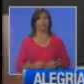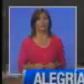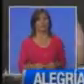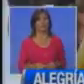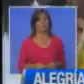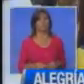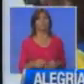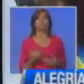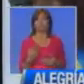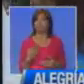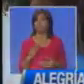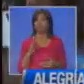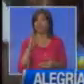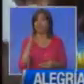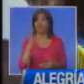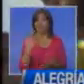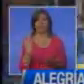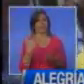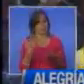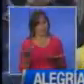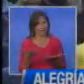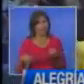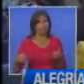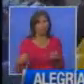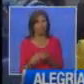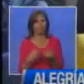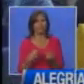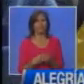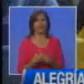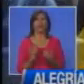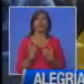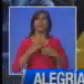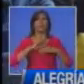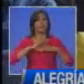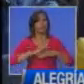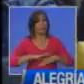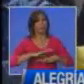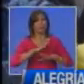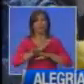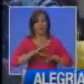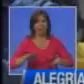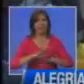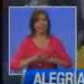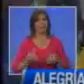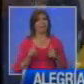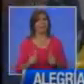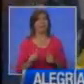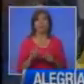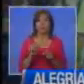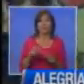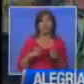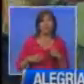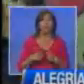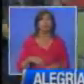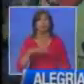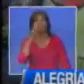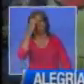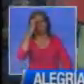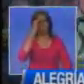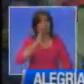¡Vamos, Brasil! ¡Vamos, vamos! ¡Ya, por fin! ¡Listo! ¿Sufrió? ¡Bastante!